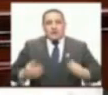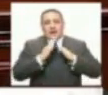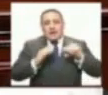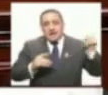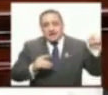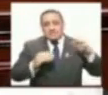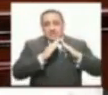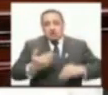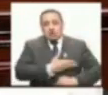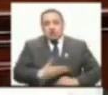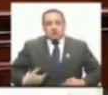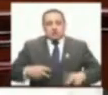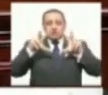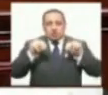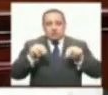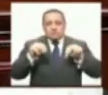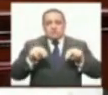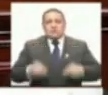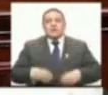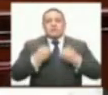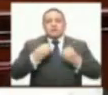Pizarro, porque